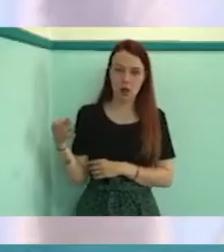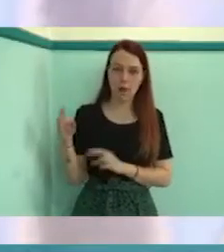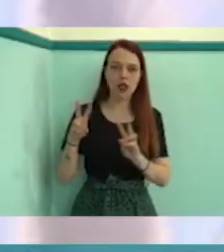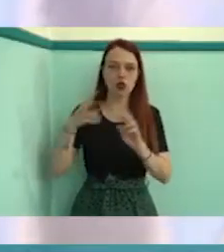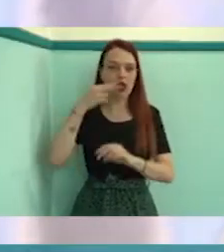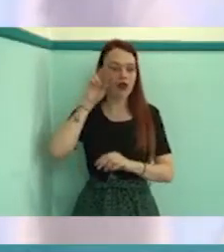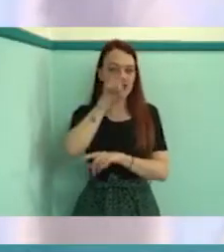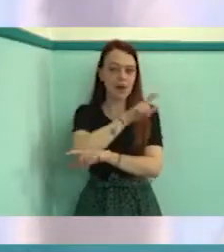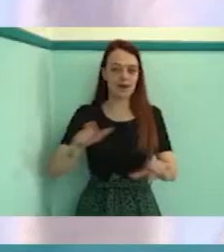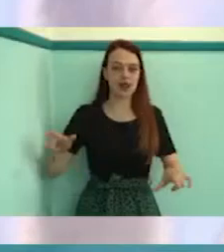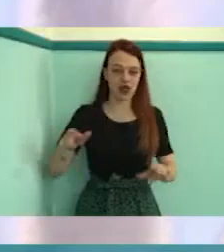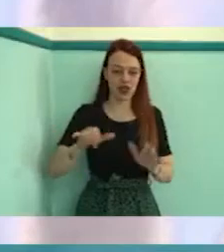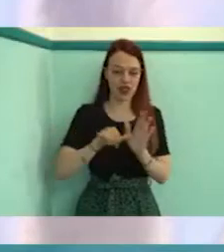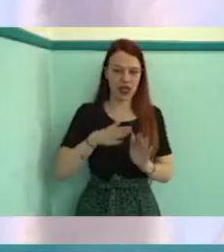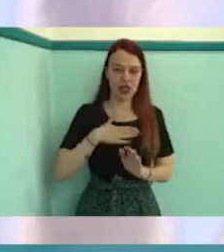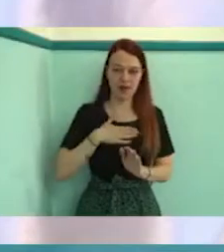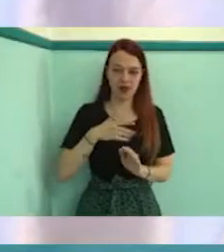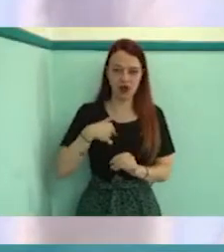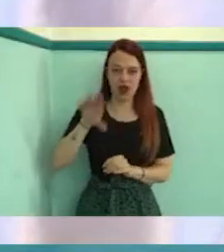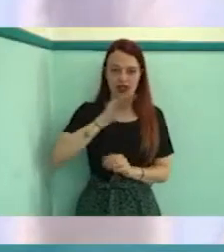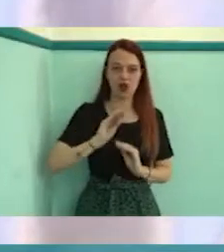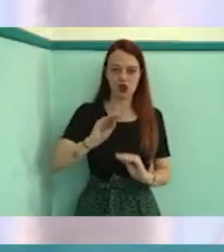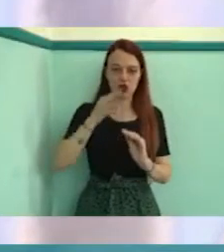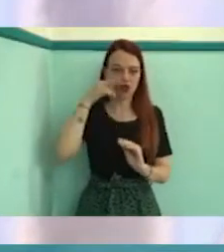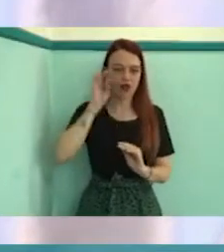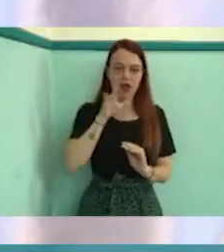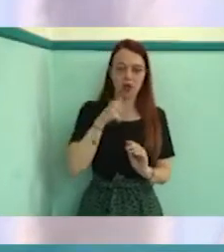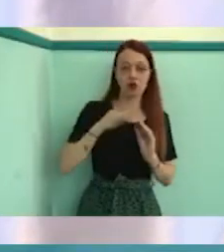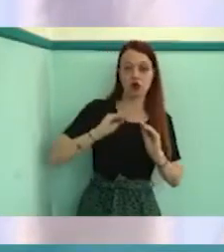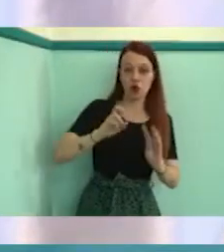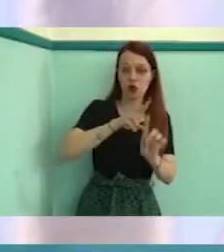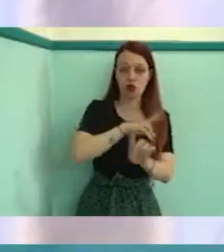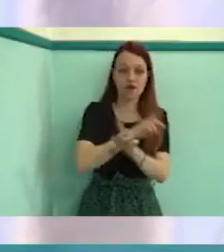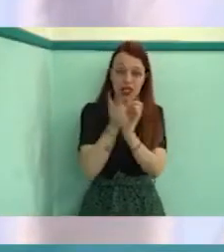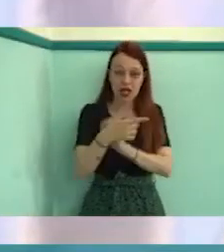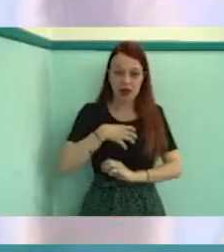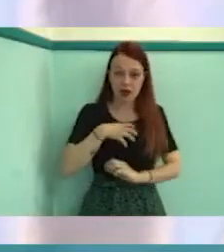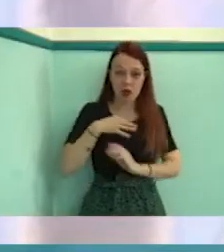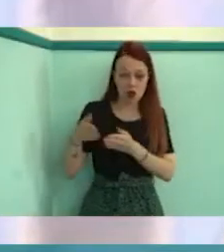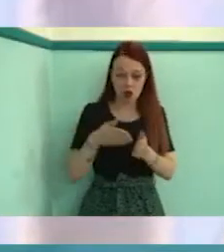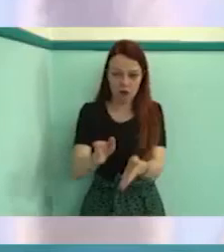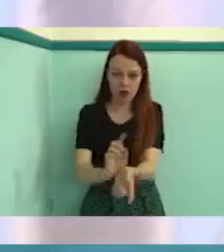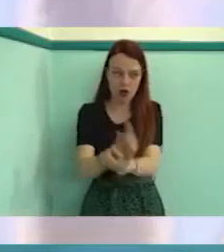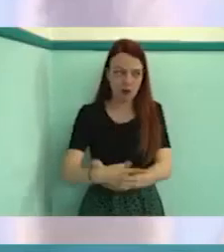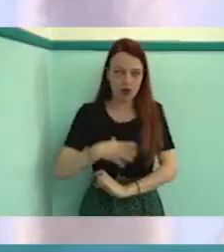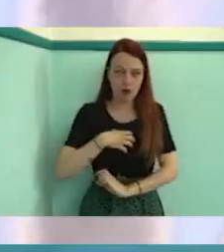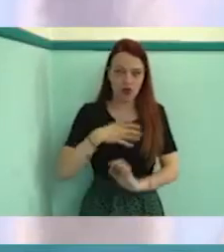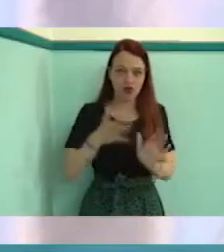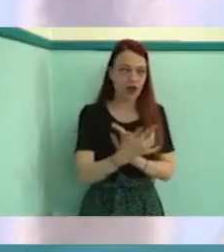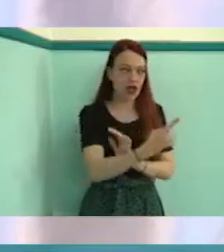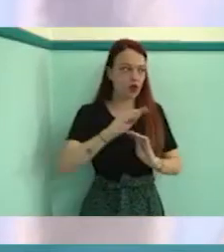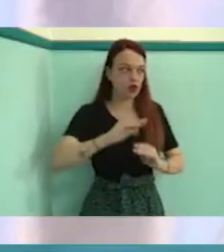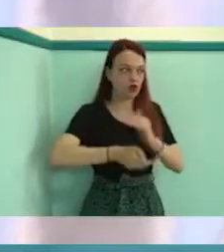de la gente que me rodea o sea yo no puedo cambiar su su su existencia no y su y su camino como decíamos antes o sea cada una tiene que vivir su